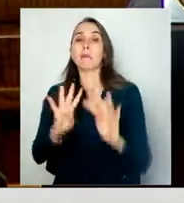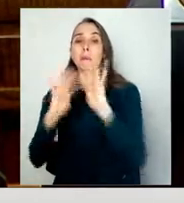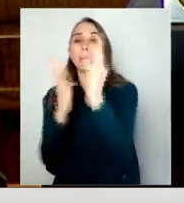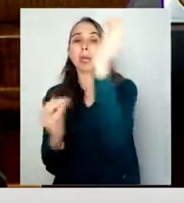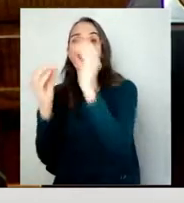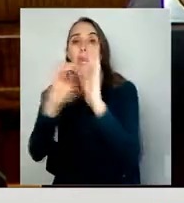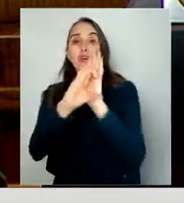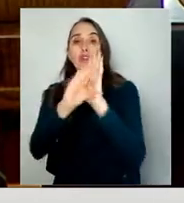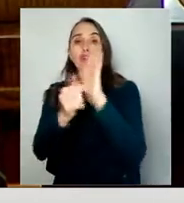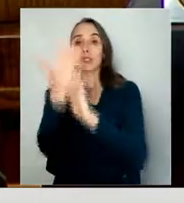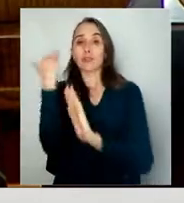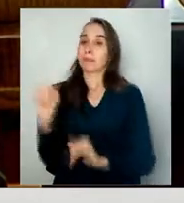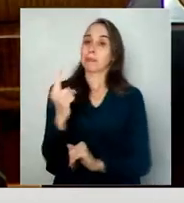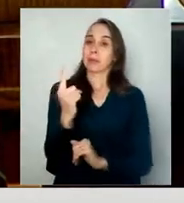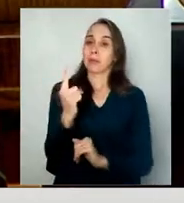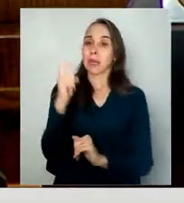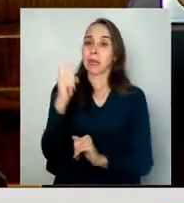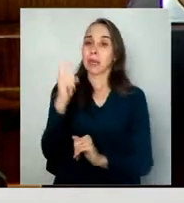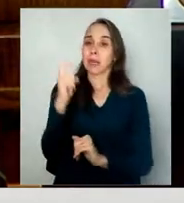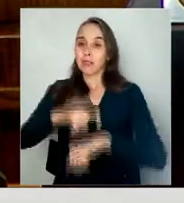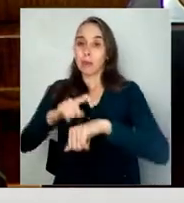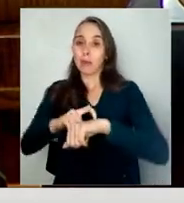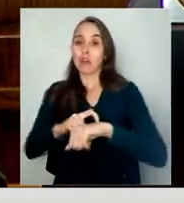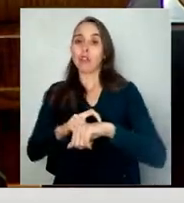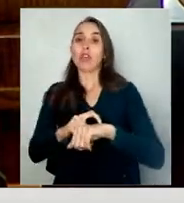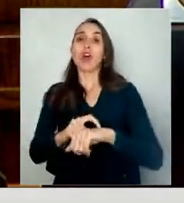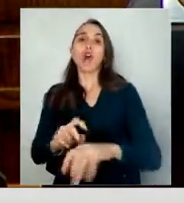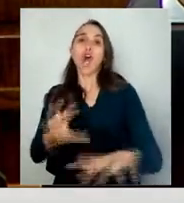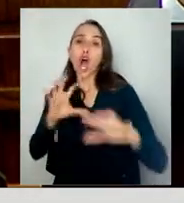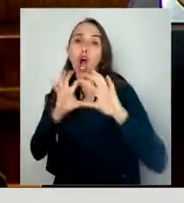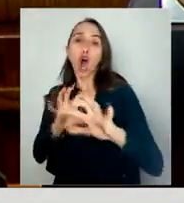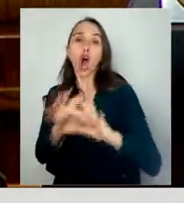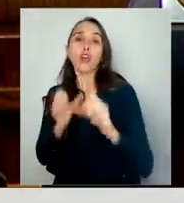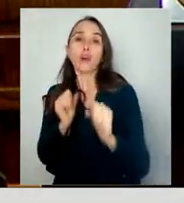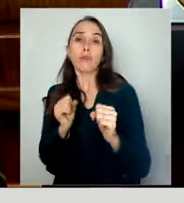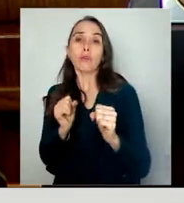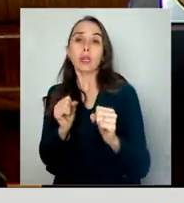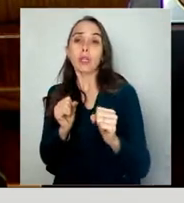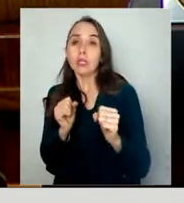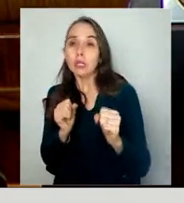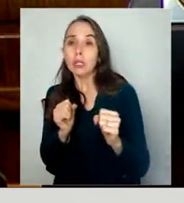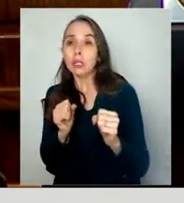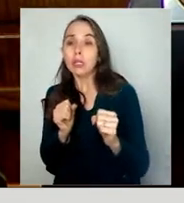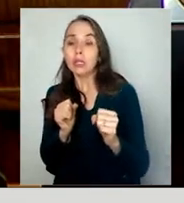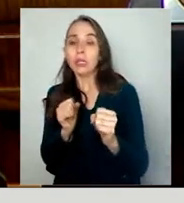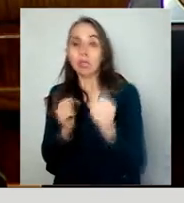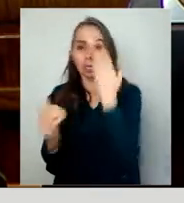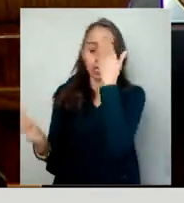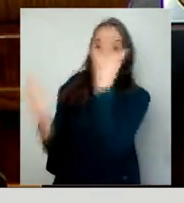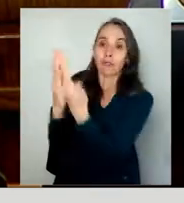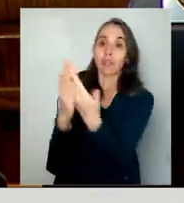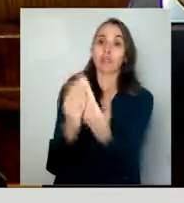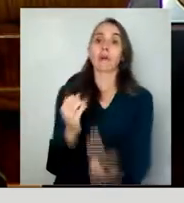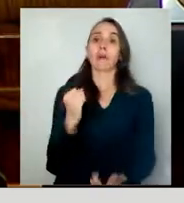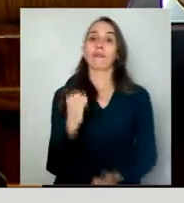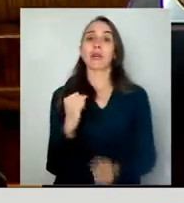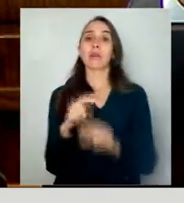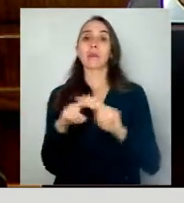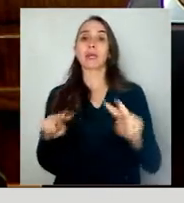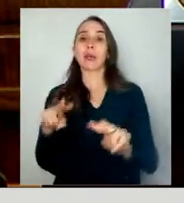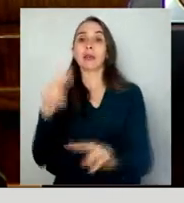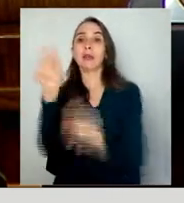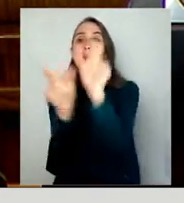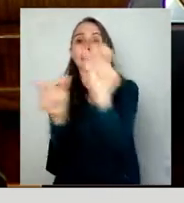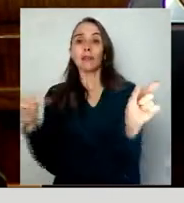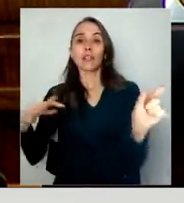con toda su odiosidad radical se topó con la firme y tranquila convicción de nuestro